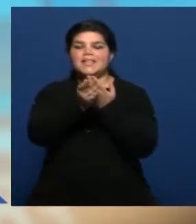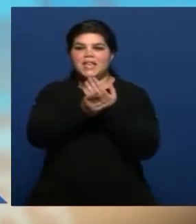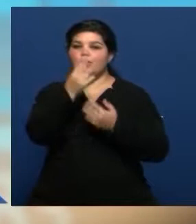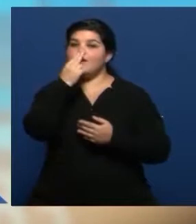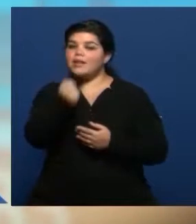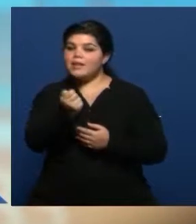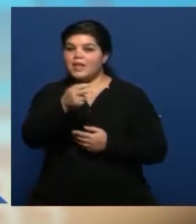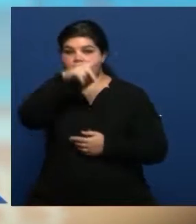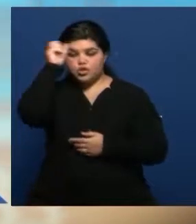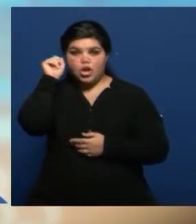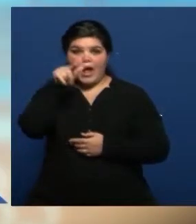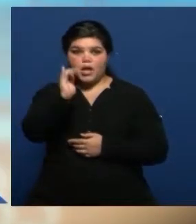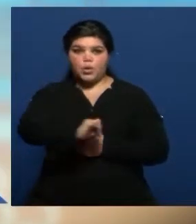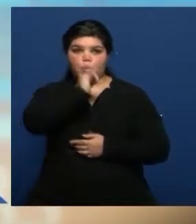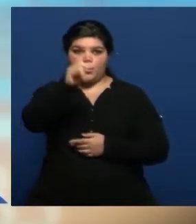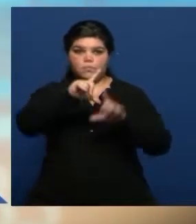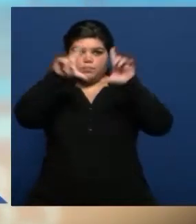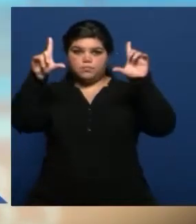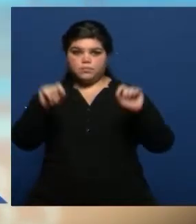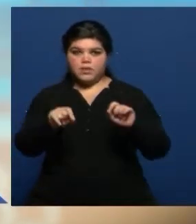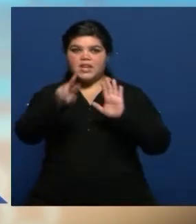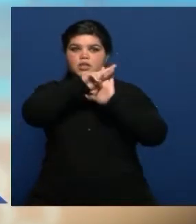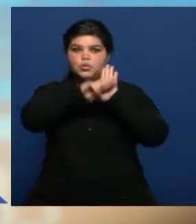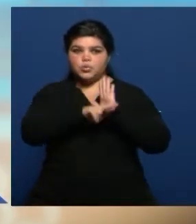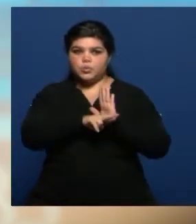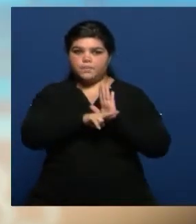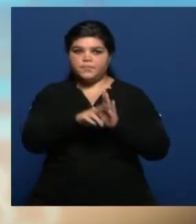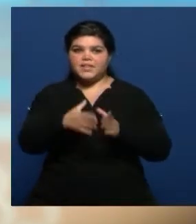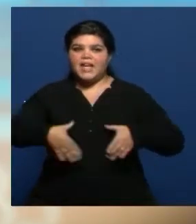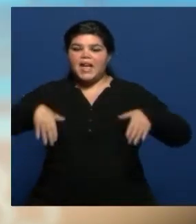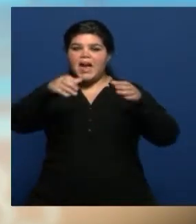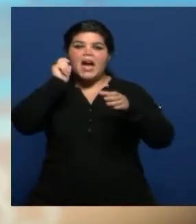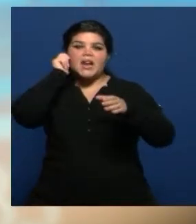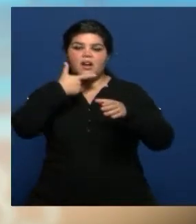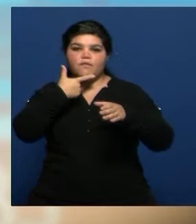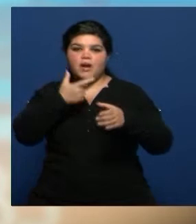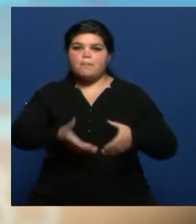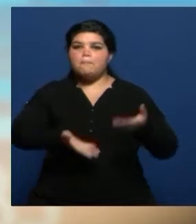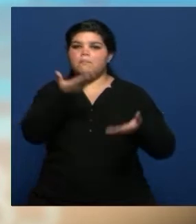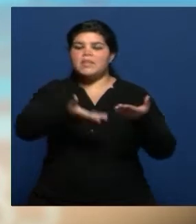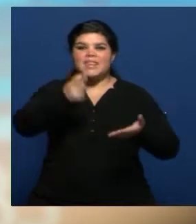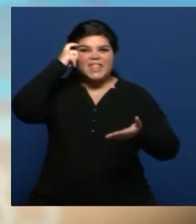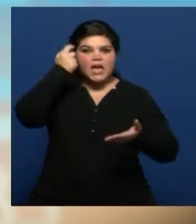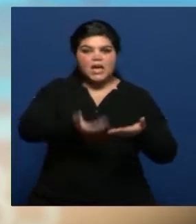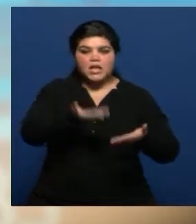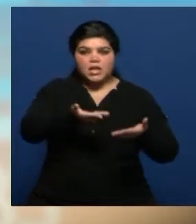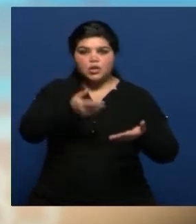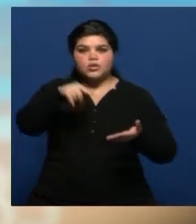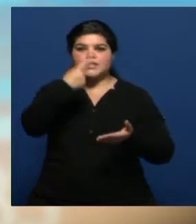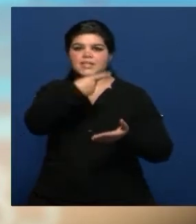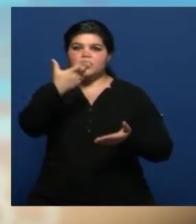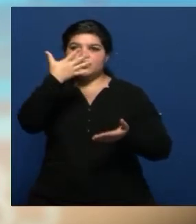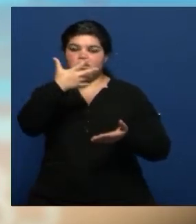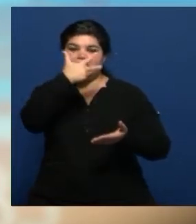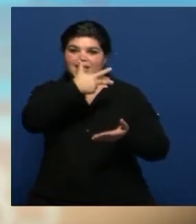Nación. Allí estamos viendo lo que dice la resolución. La garrafa de 10 kilos debería costar 135